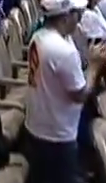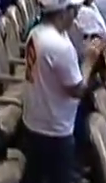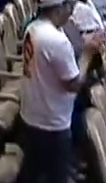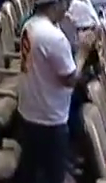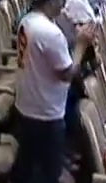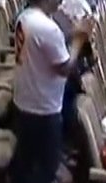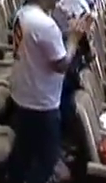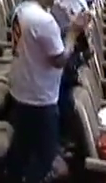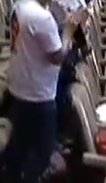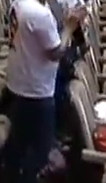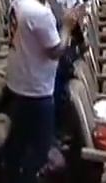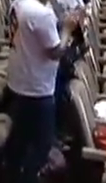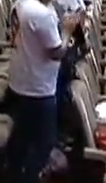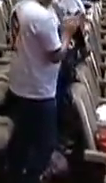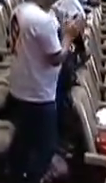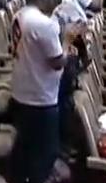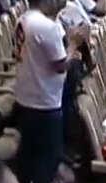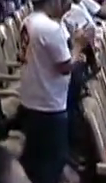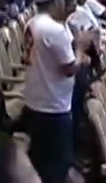noche por